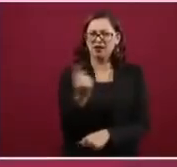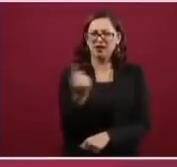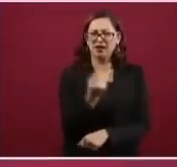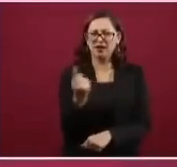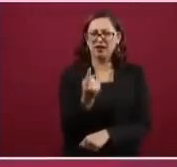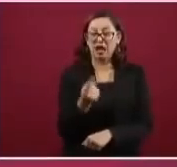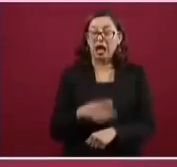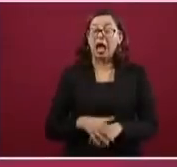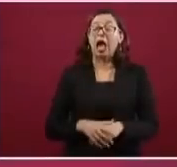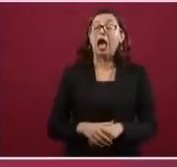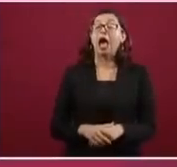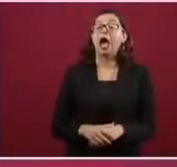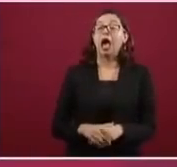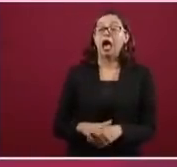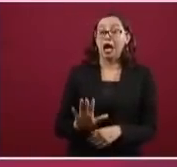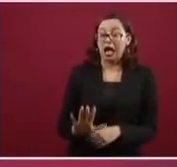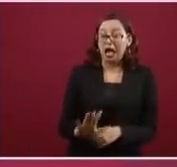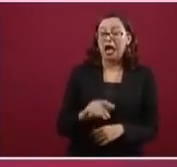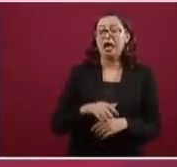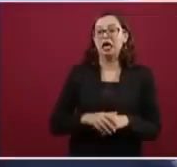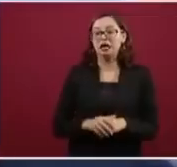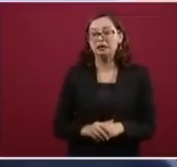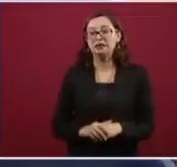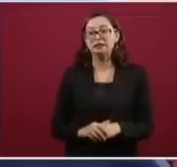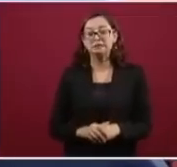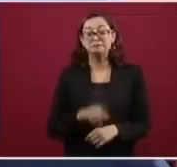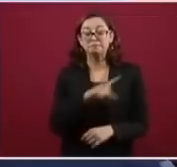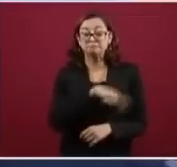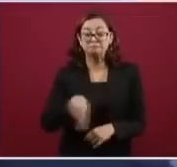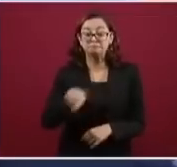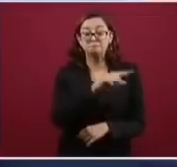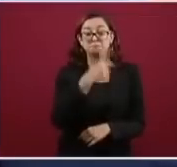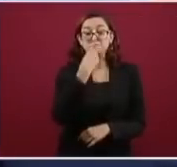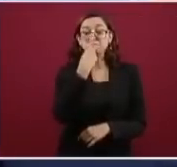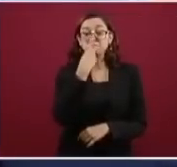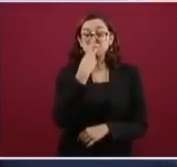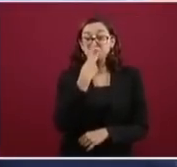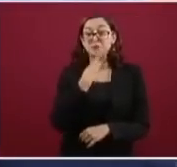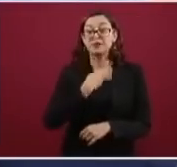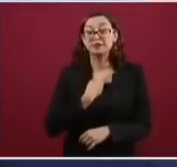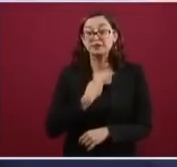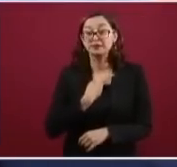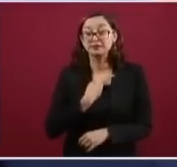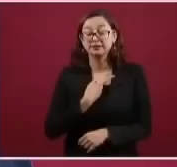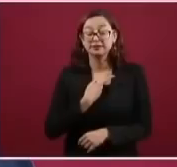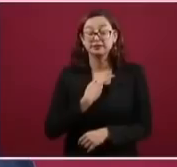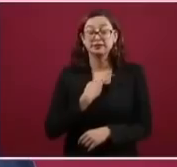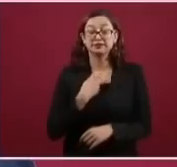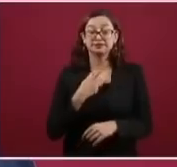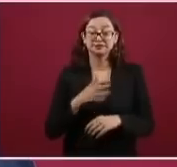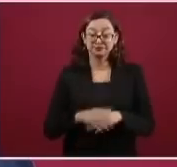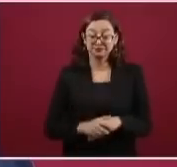por qué me dicen los que todavía